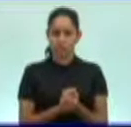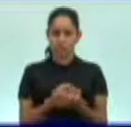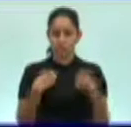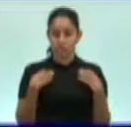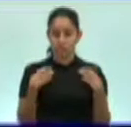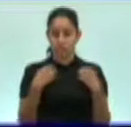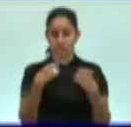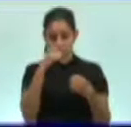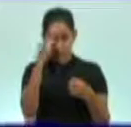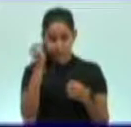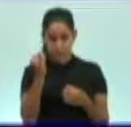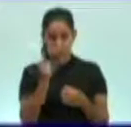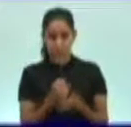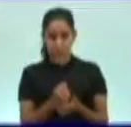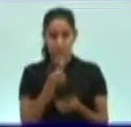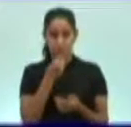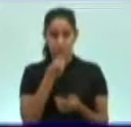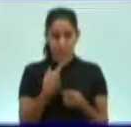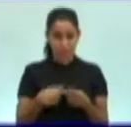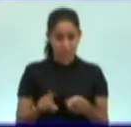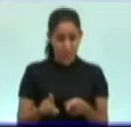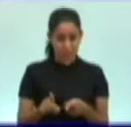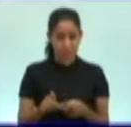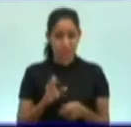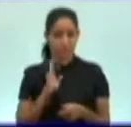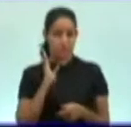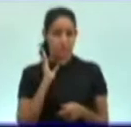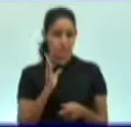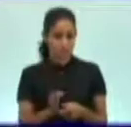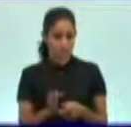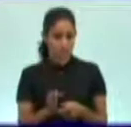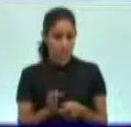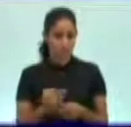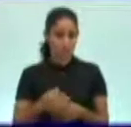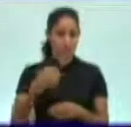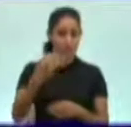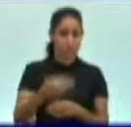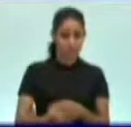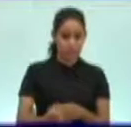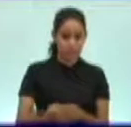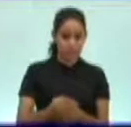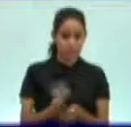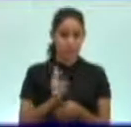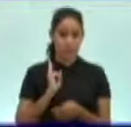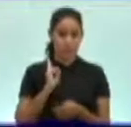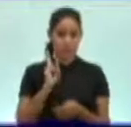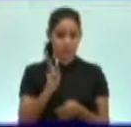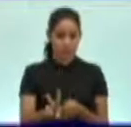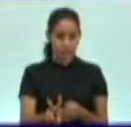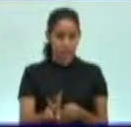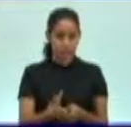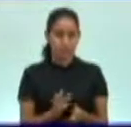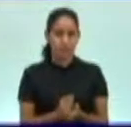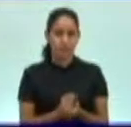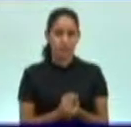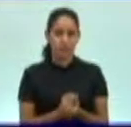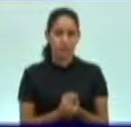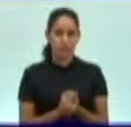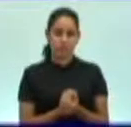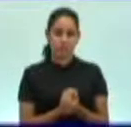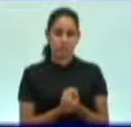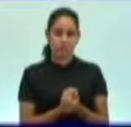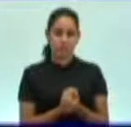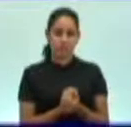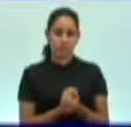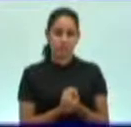pero siempre frente, siempre con valentía, siempre con la misma gallardía que